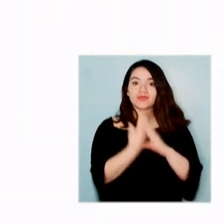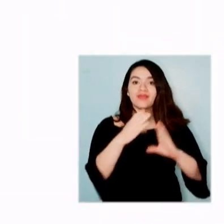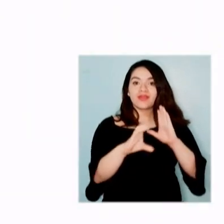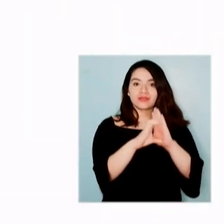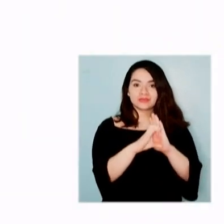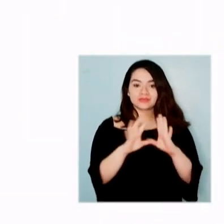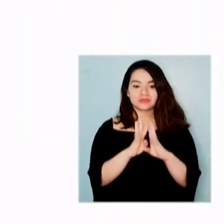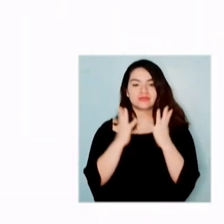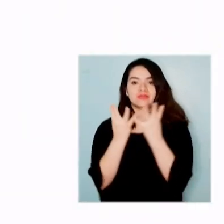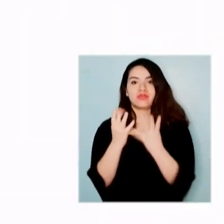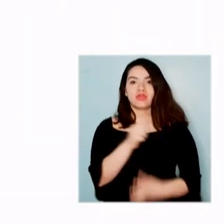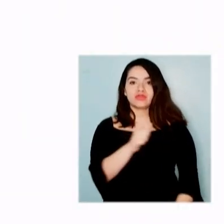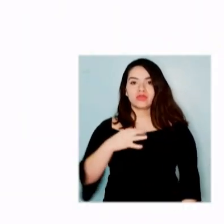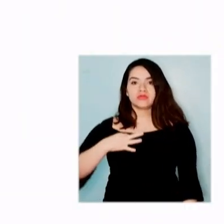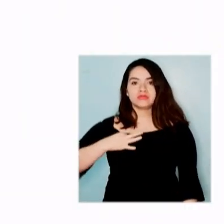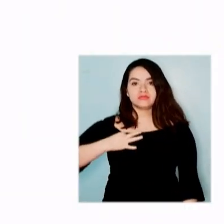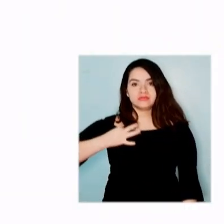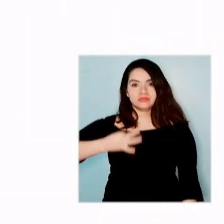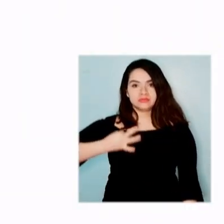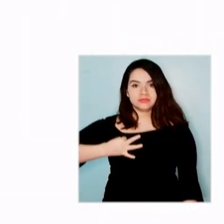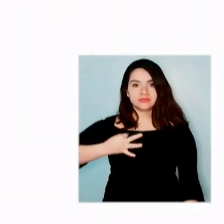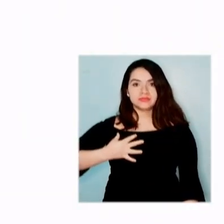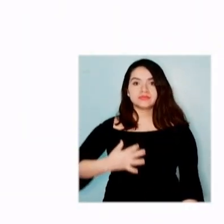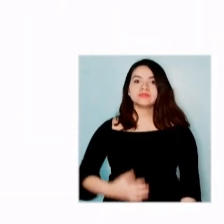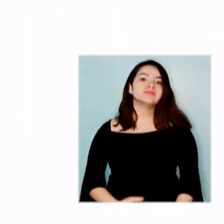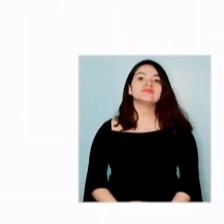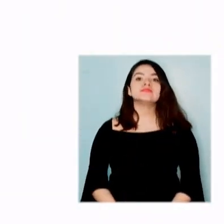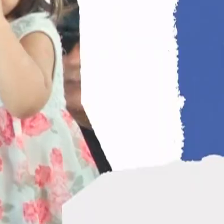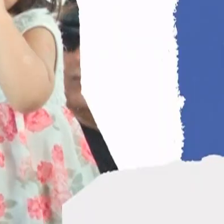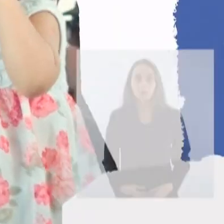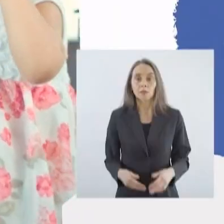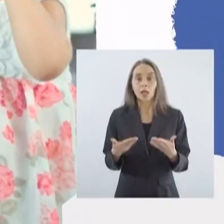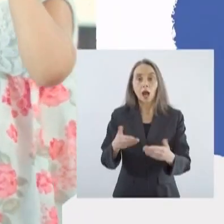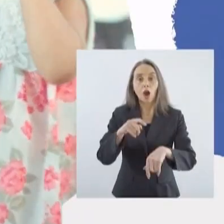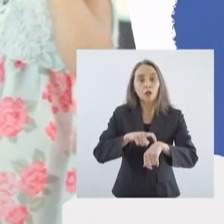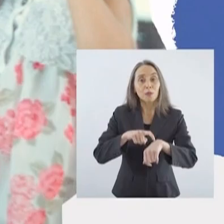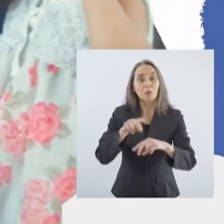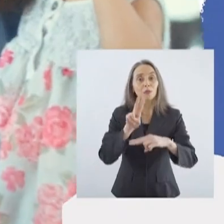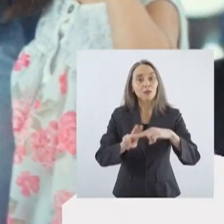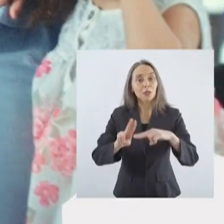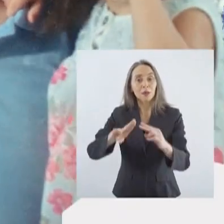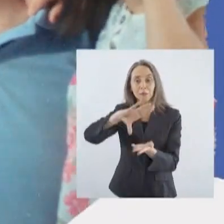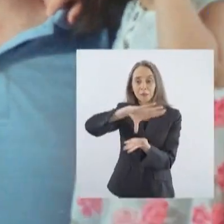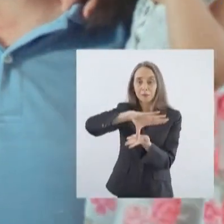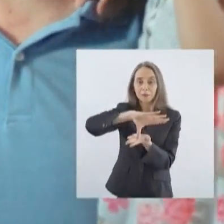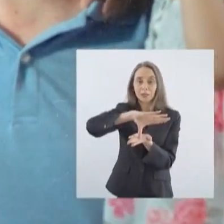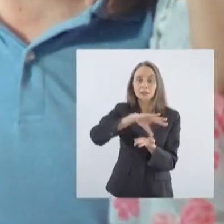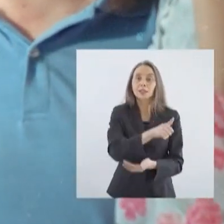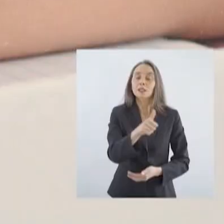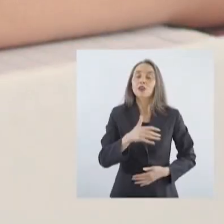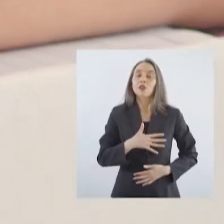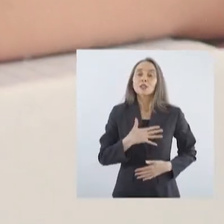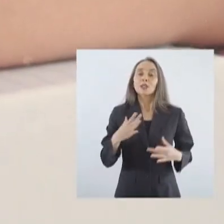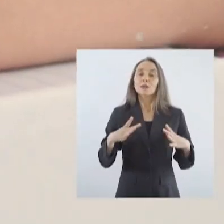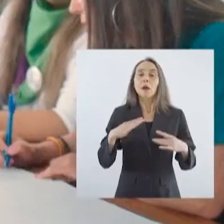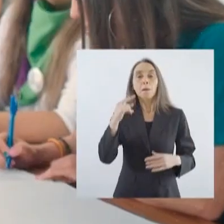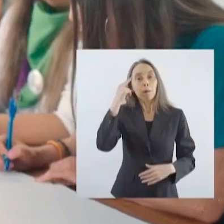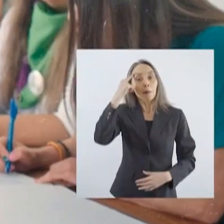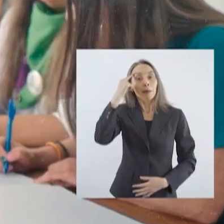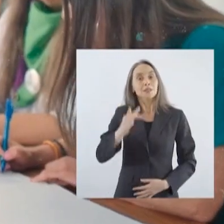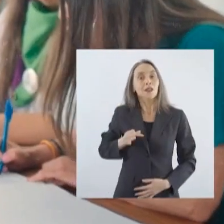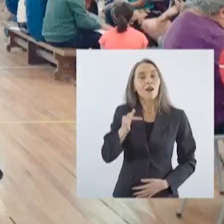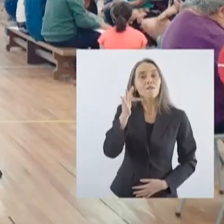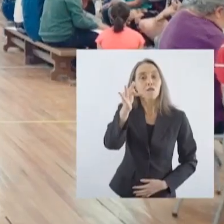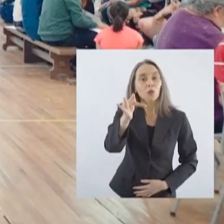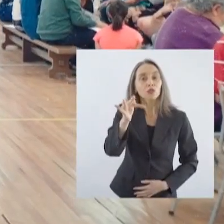Yo apruebo nueva Constitución y Convención Constitucional. Es tiempo de construir un país que nos haga